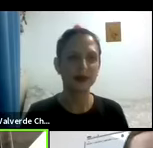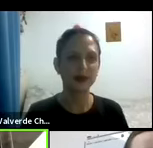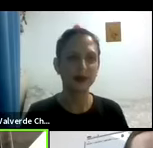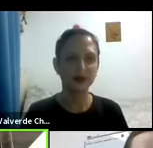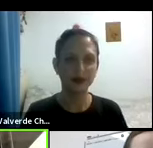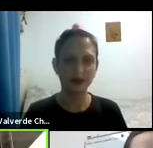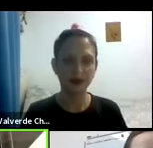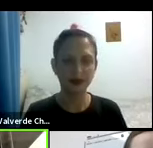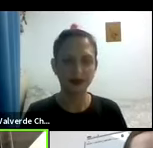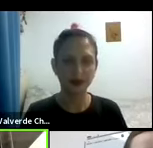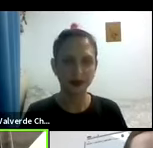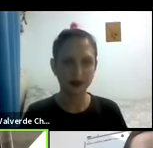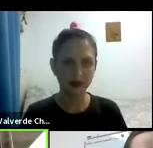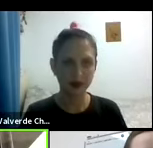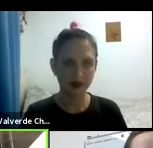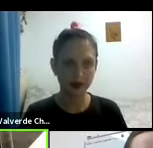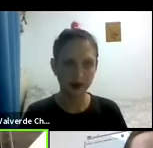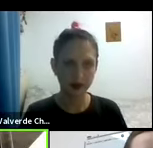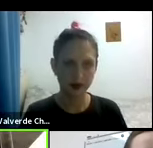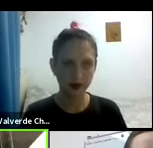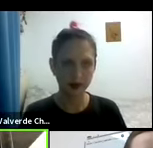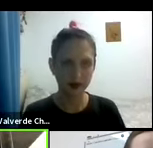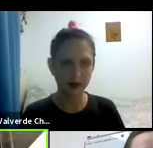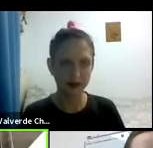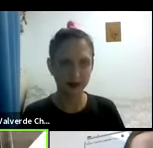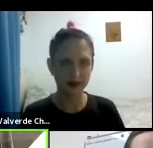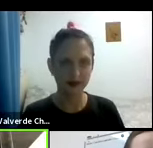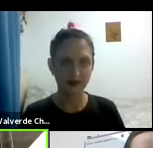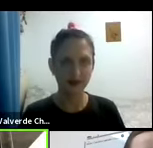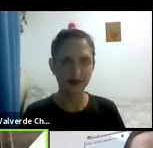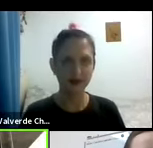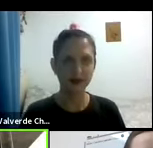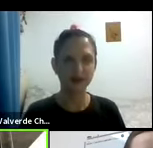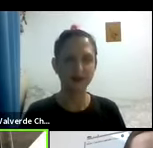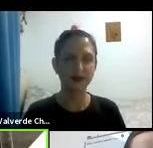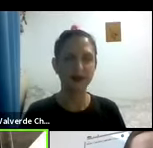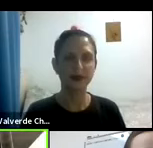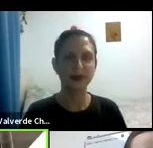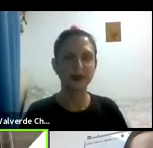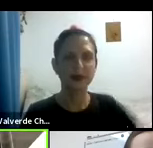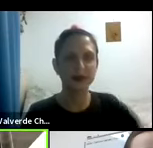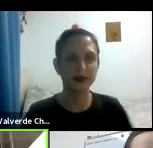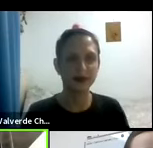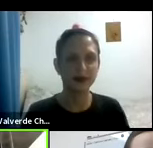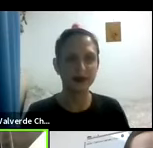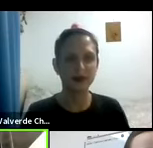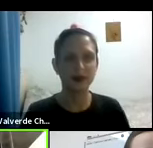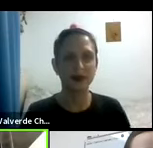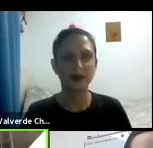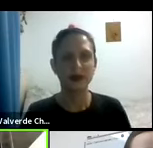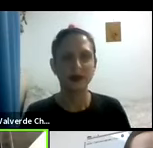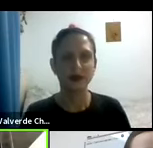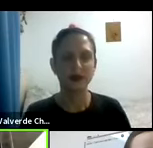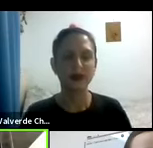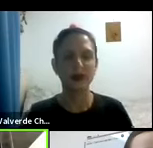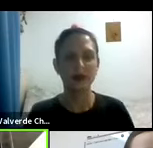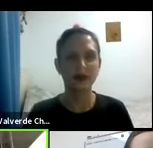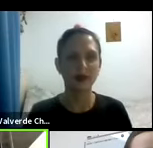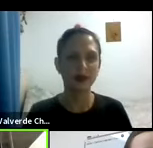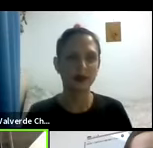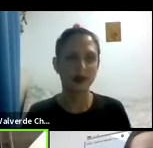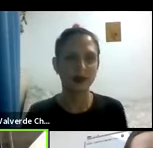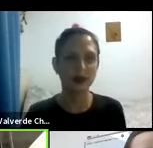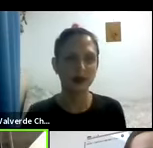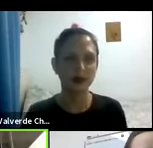creo que a partir de esta coyuntura del coi verdad ha